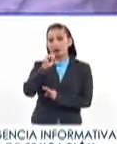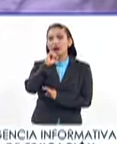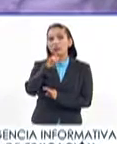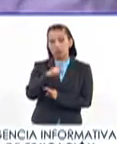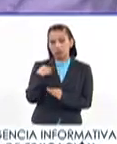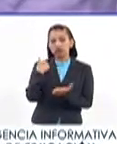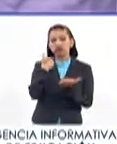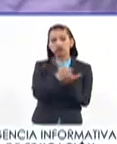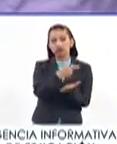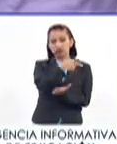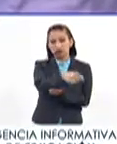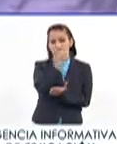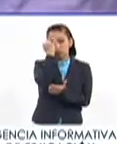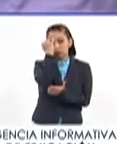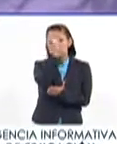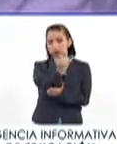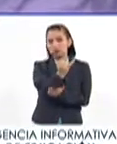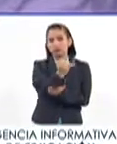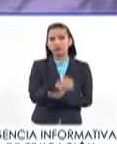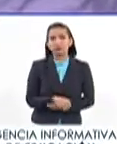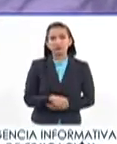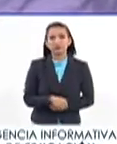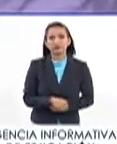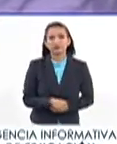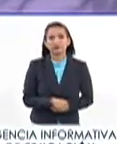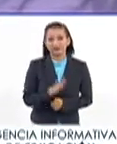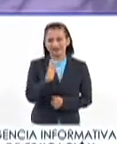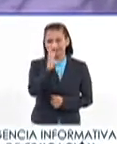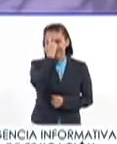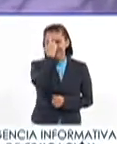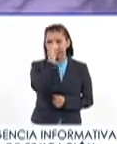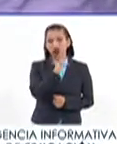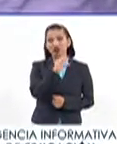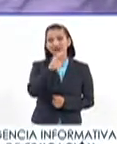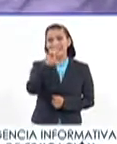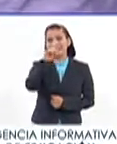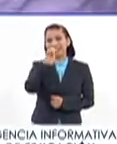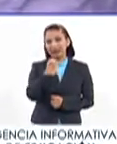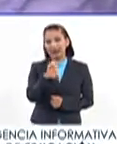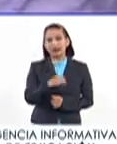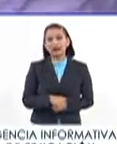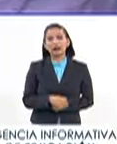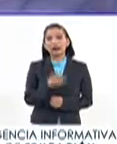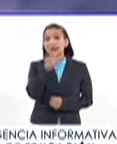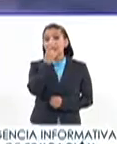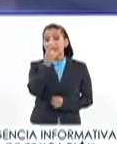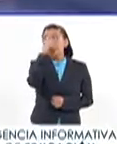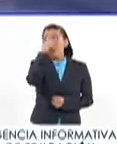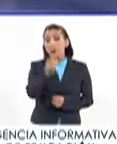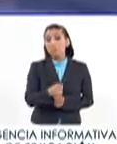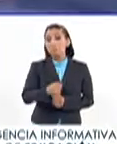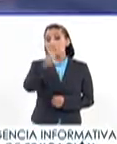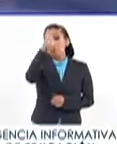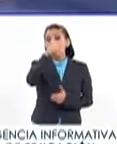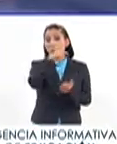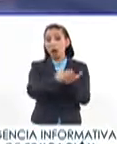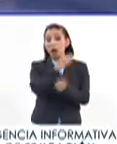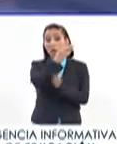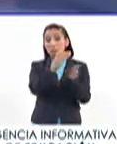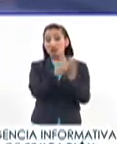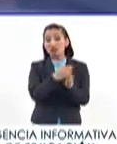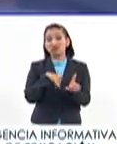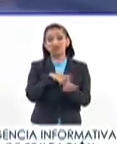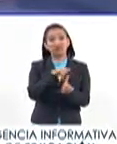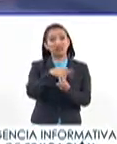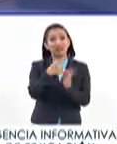está sumándose a esta iniciativa. Si recordamos, la OCDE dijo que México era el primer lugar a nivel mundial